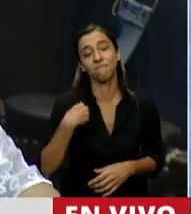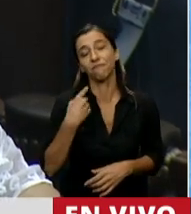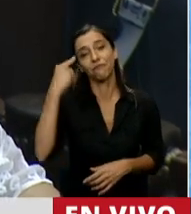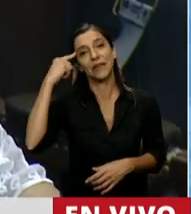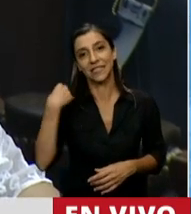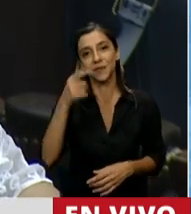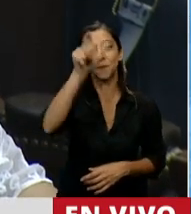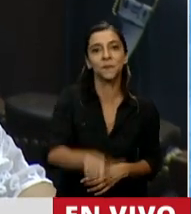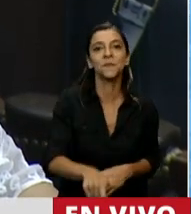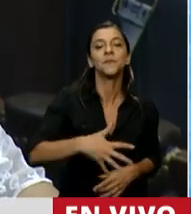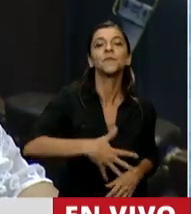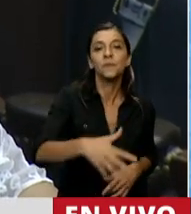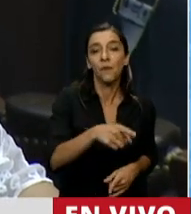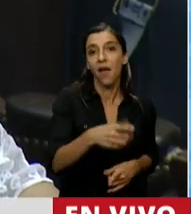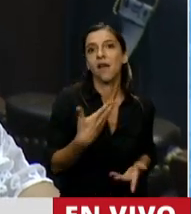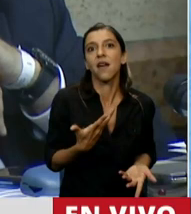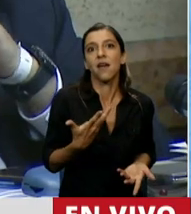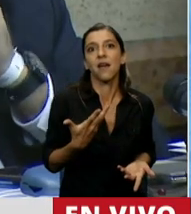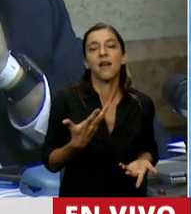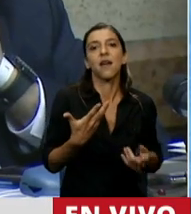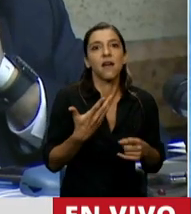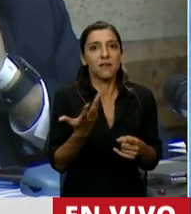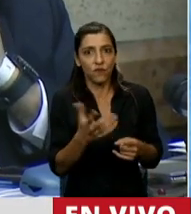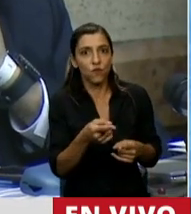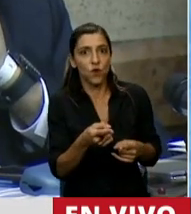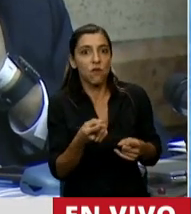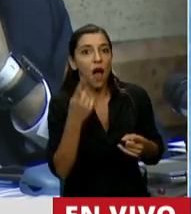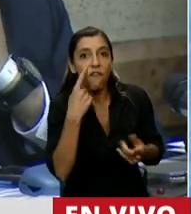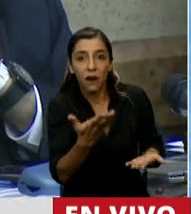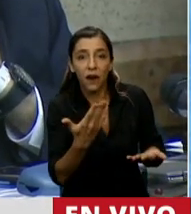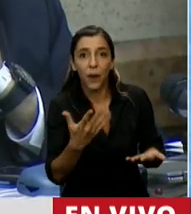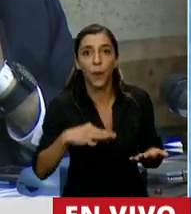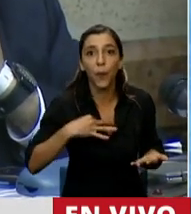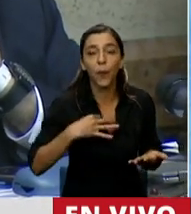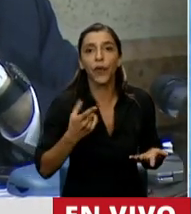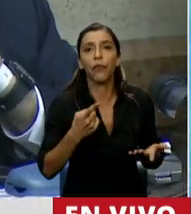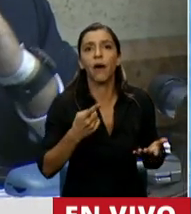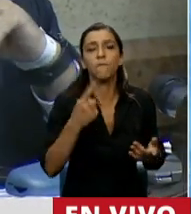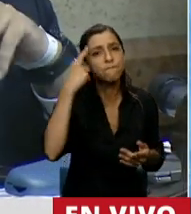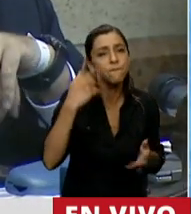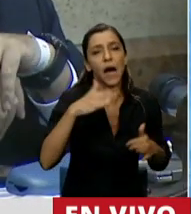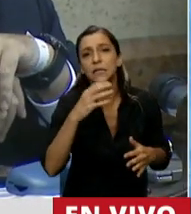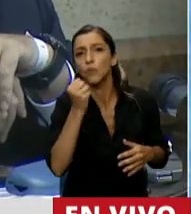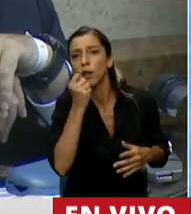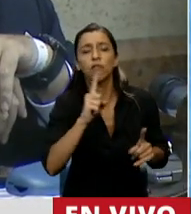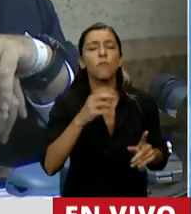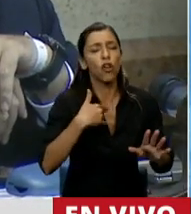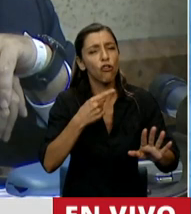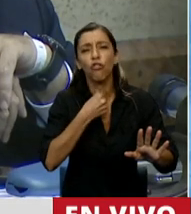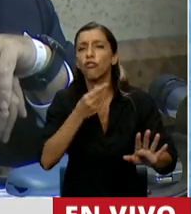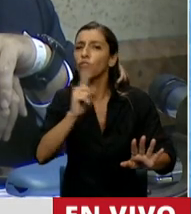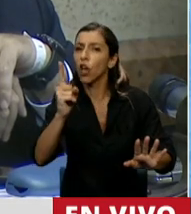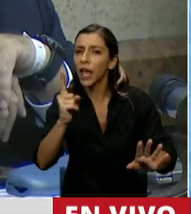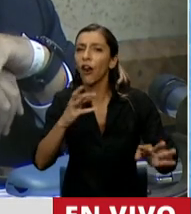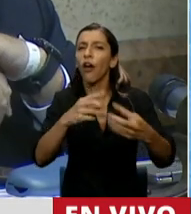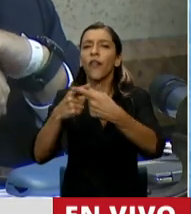de una persona gestante, de una mujer, prevalece o no el valor de la vida. Yo no pretendo poner en discusión si estamos hablando